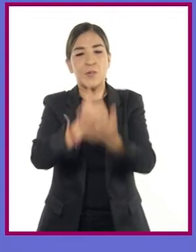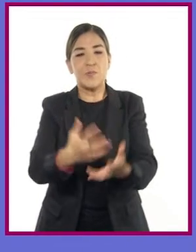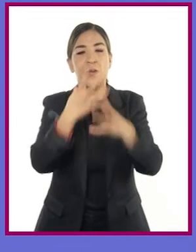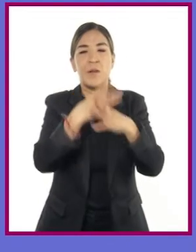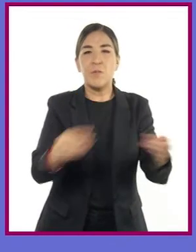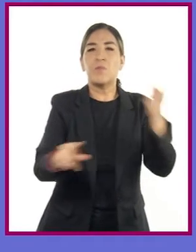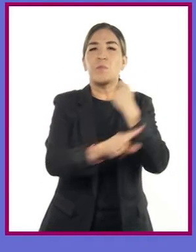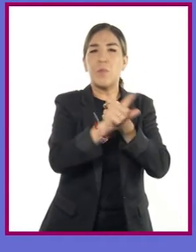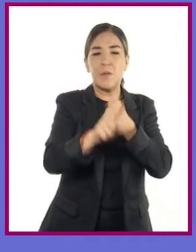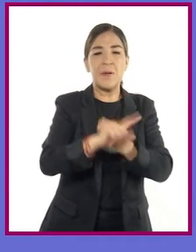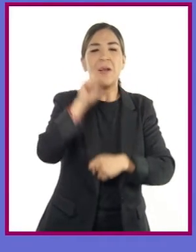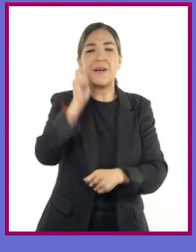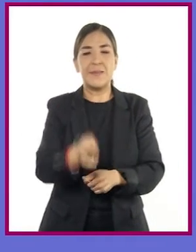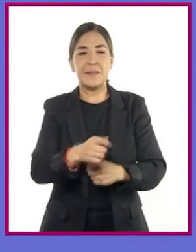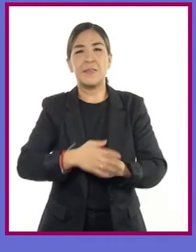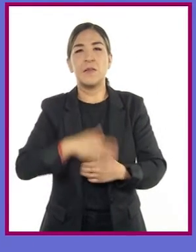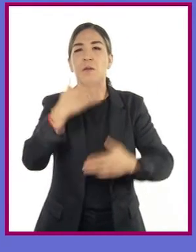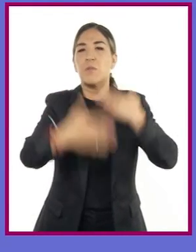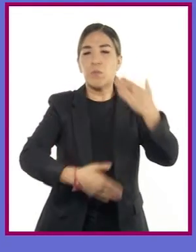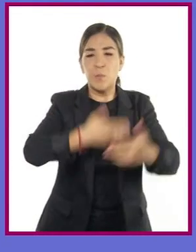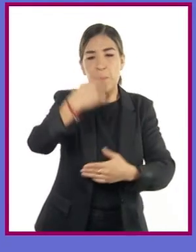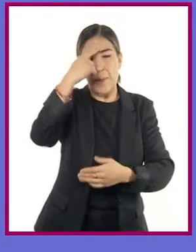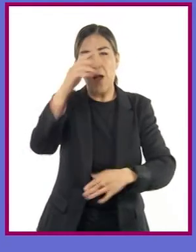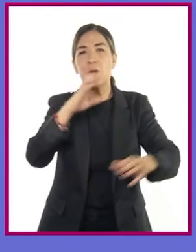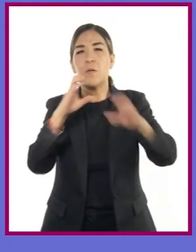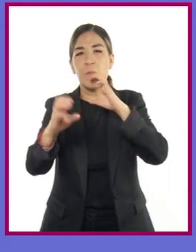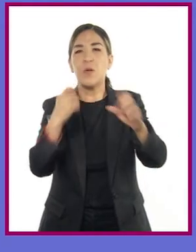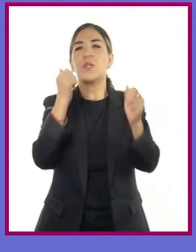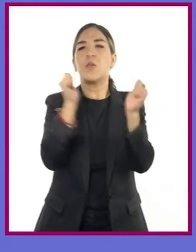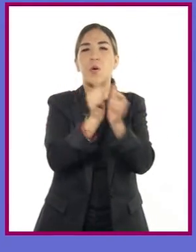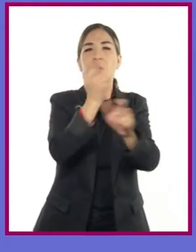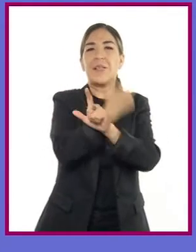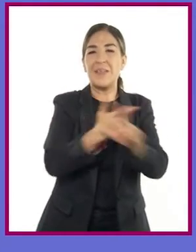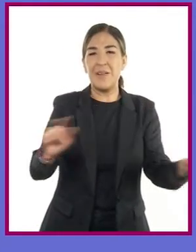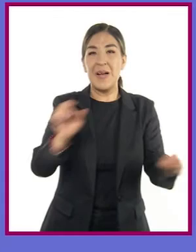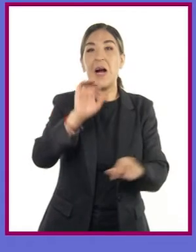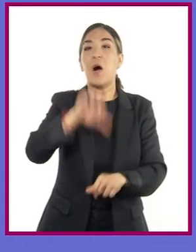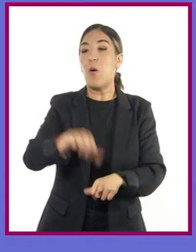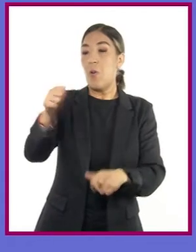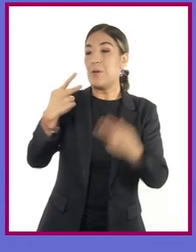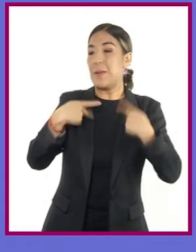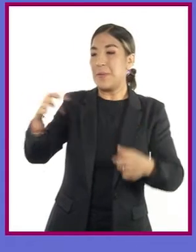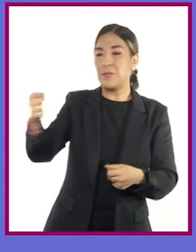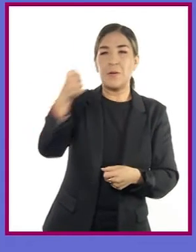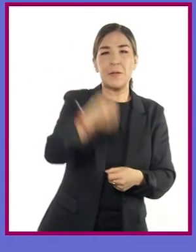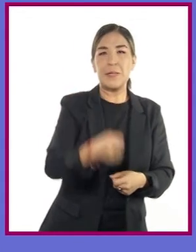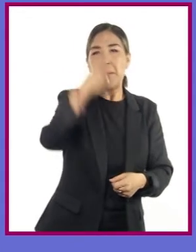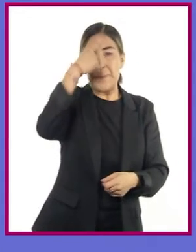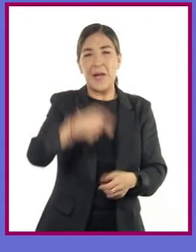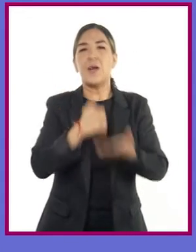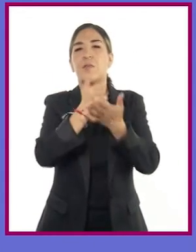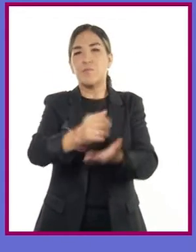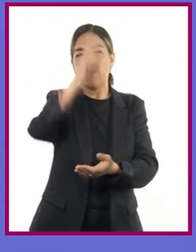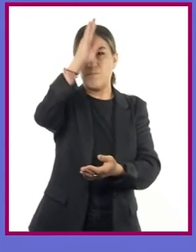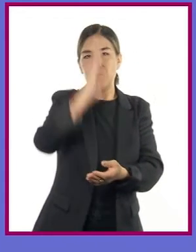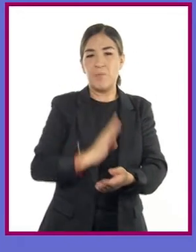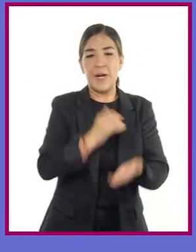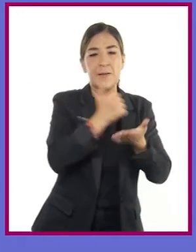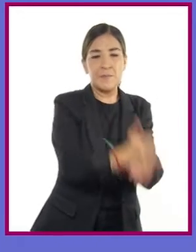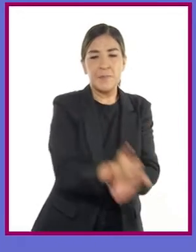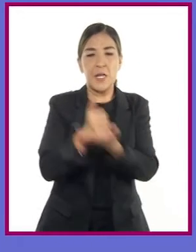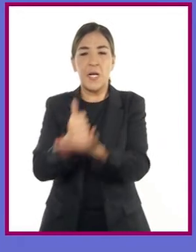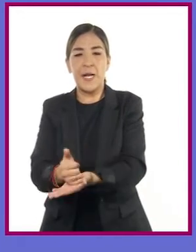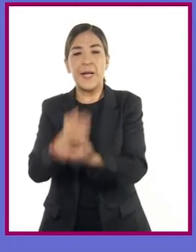conflictos y que se define como el proceso de comunicación en libertad ante una tercera persona que realiza el papel de mediadora. Mediar